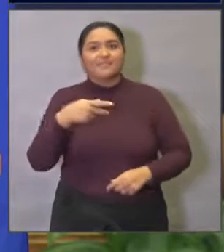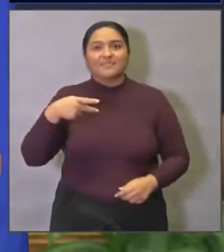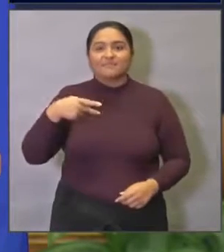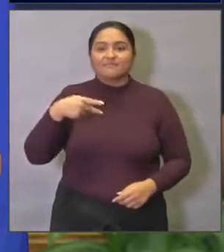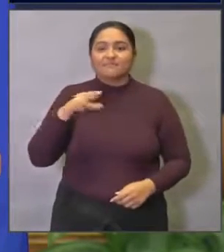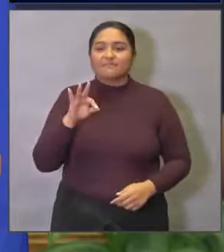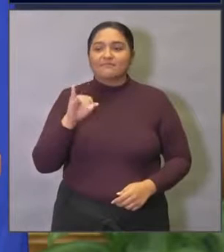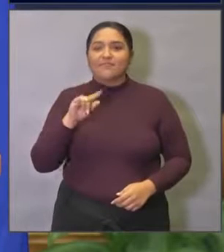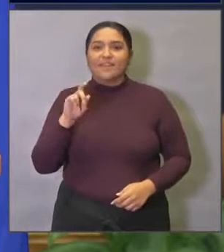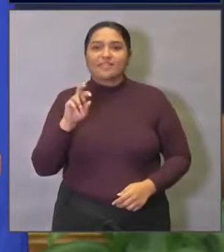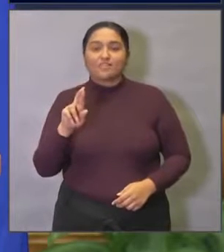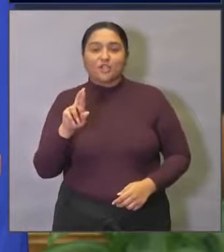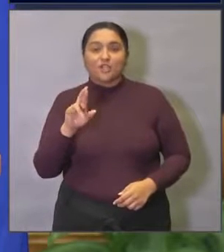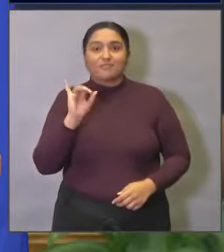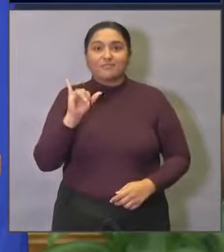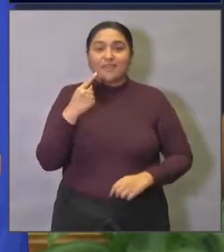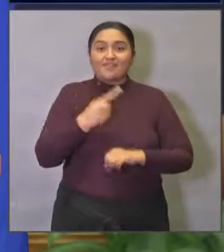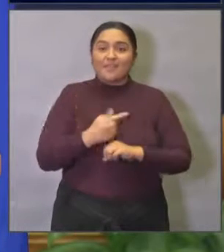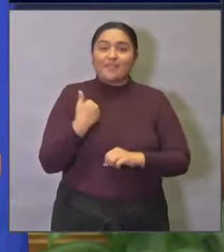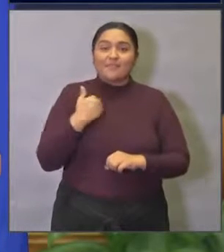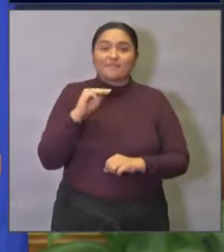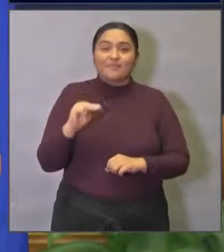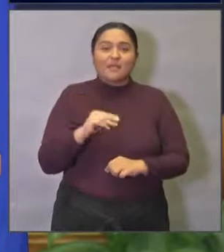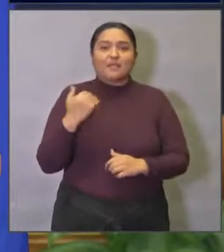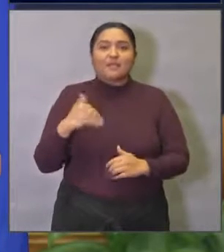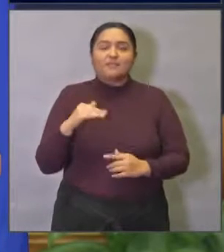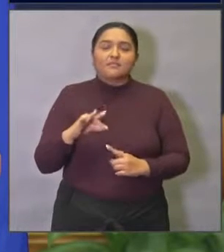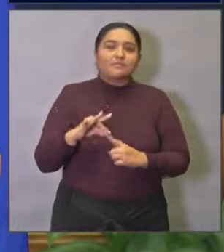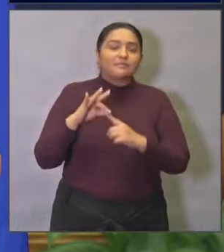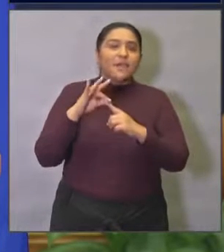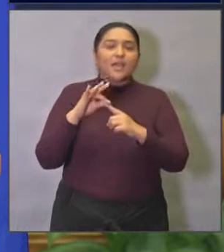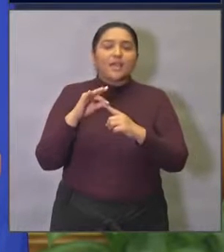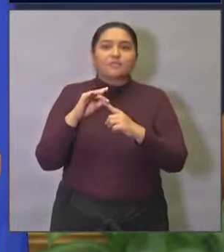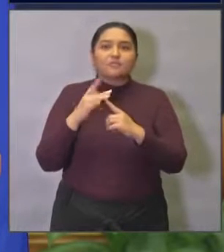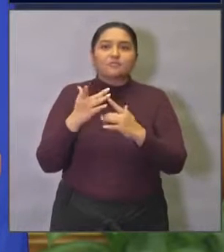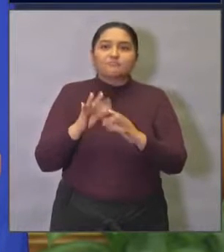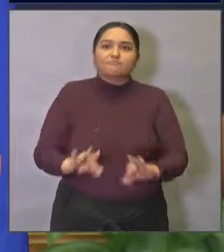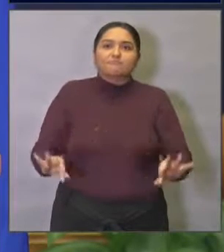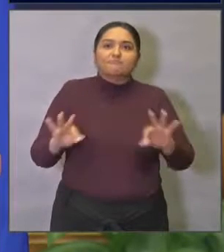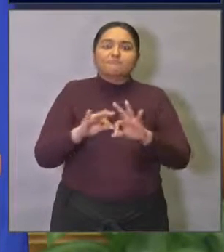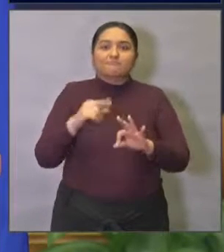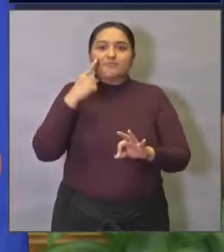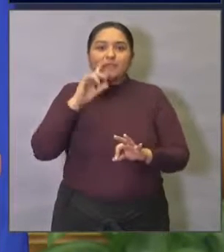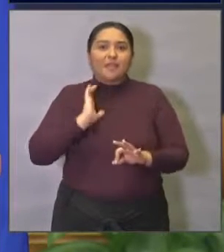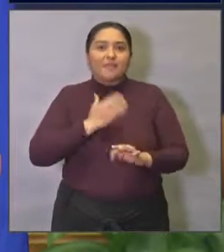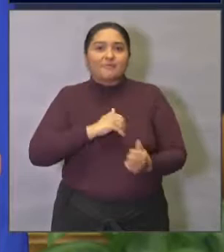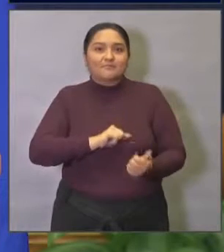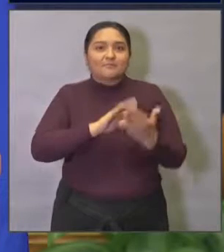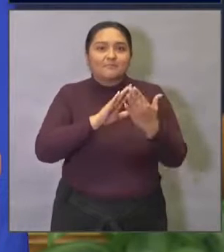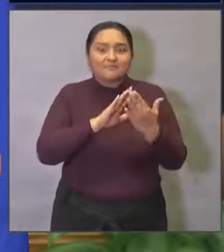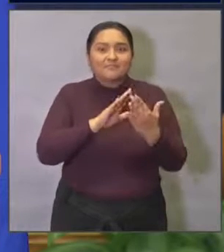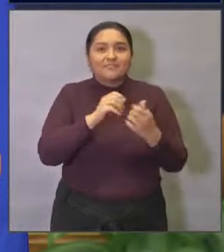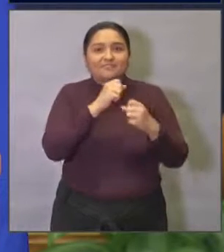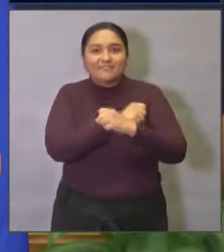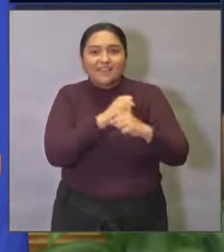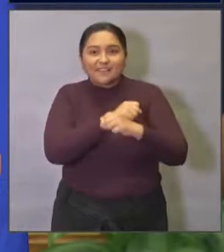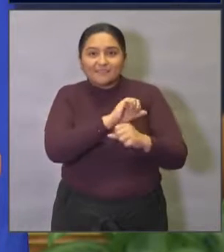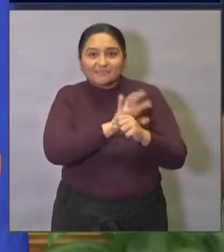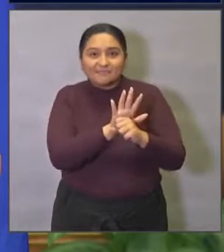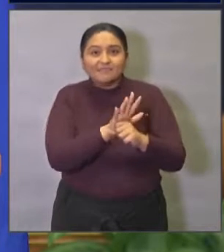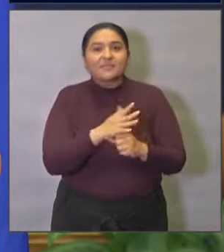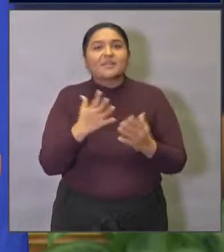tan especial para nuestro país en la lucha contra el COVID-19. Quiero agradecer a los